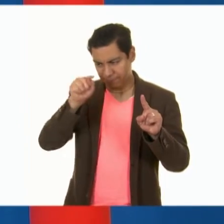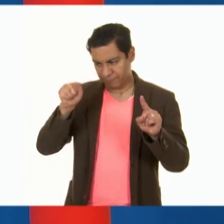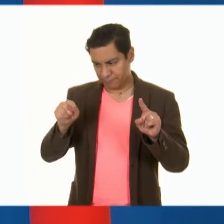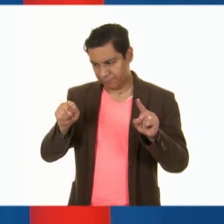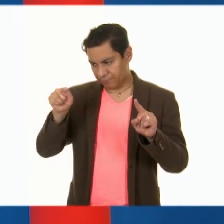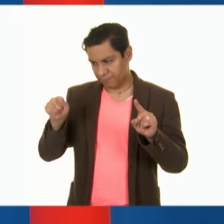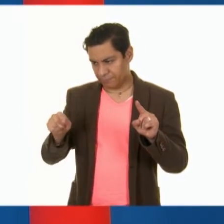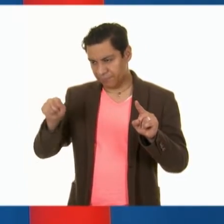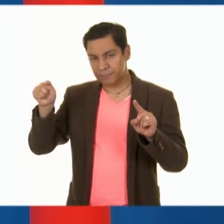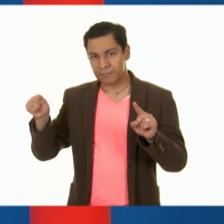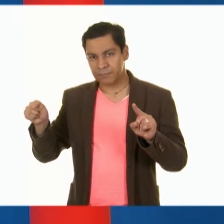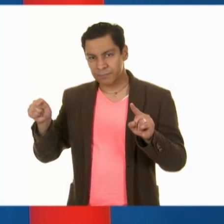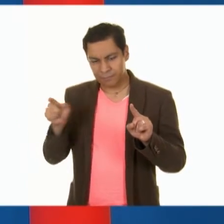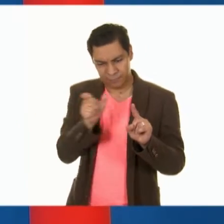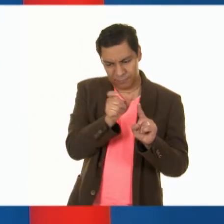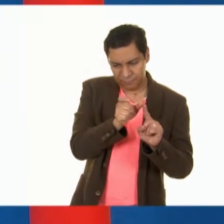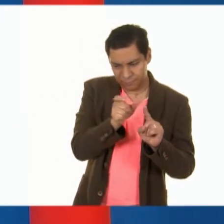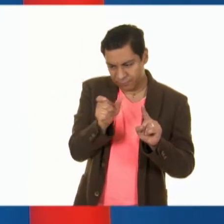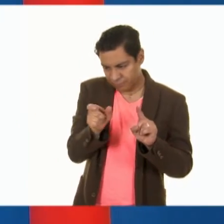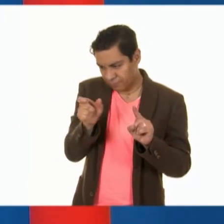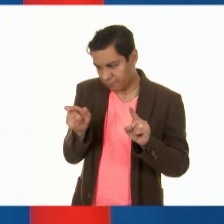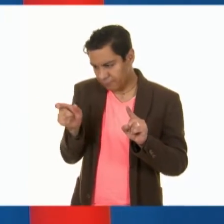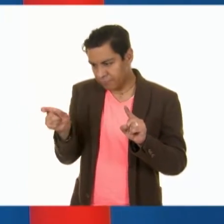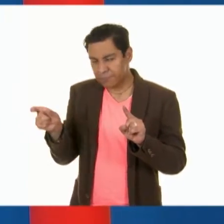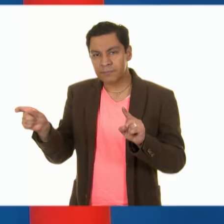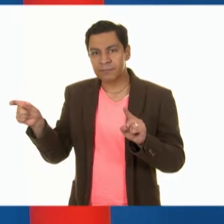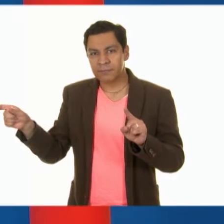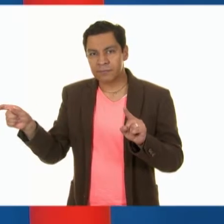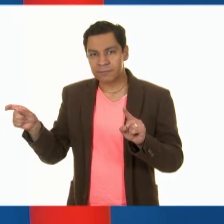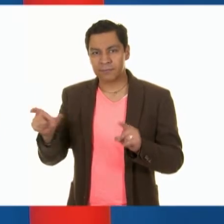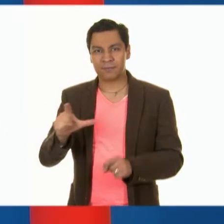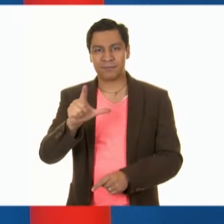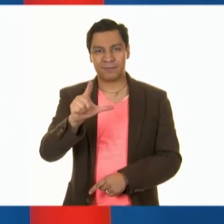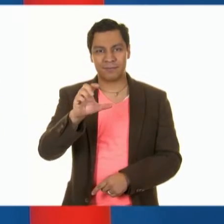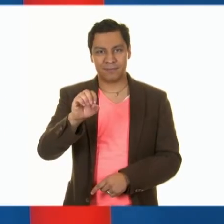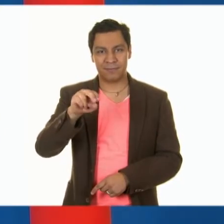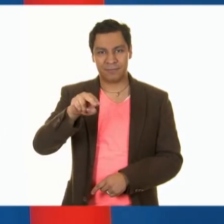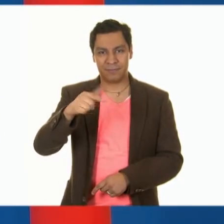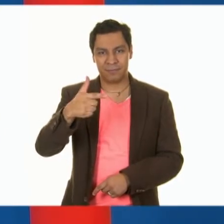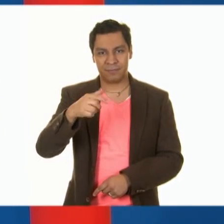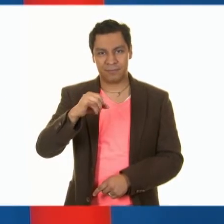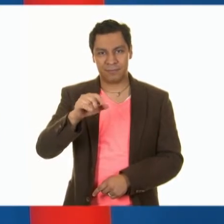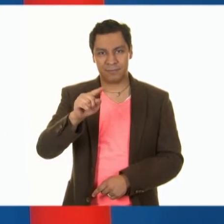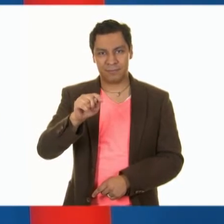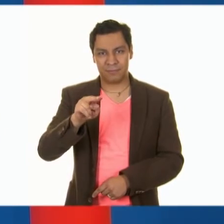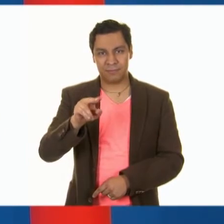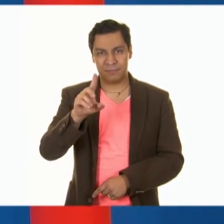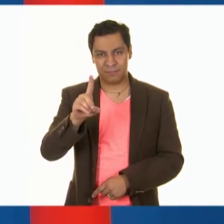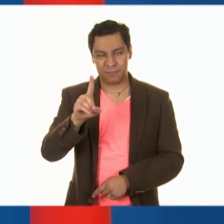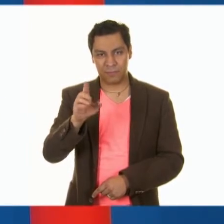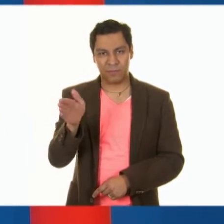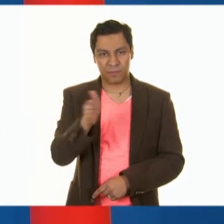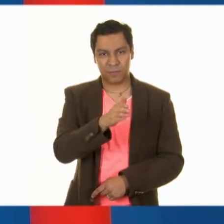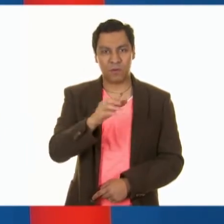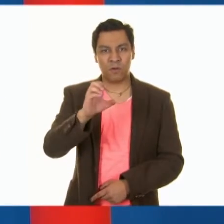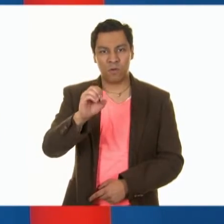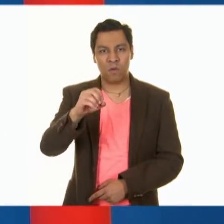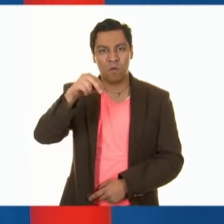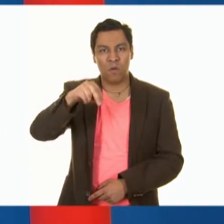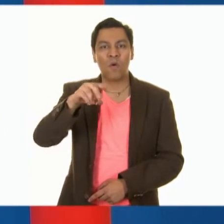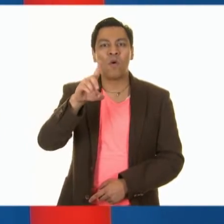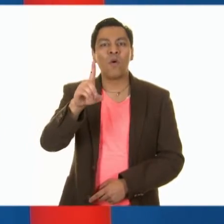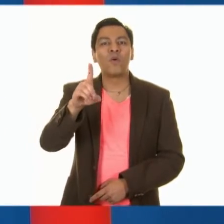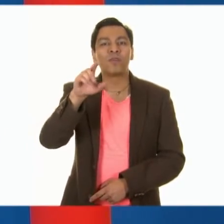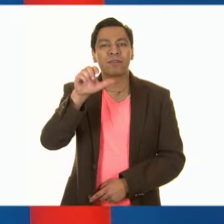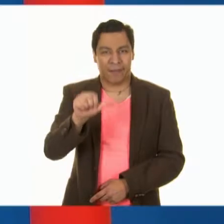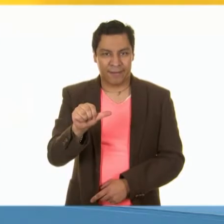más bien mayor energía. Ajá. La longitud de onda de luz visible es más o menos el tamaño de los microorganismos o